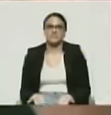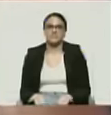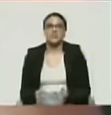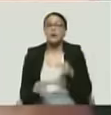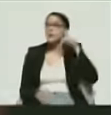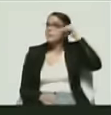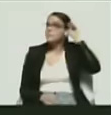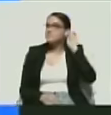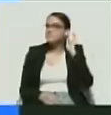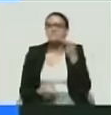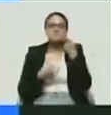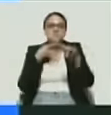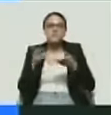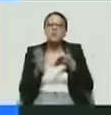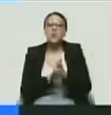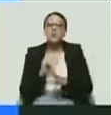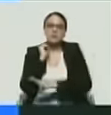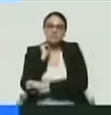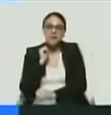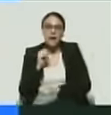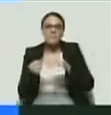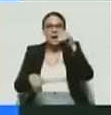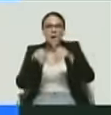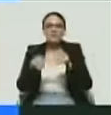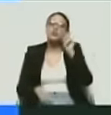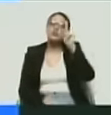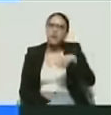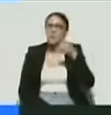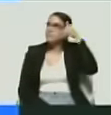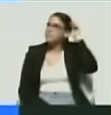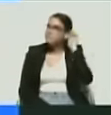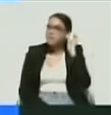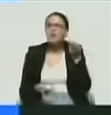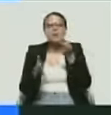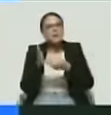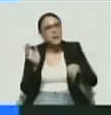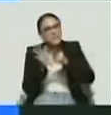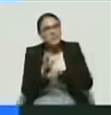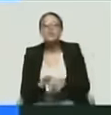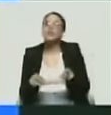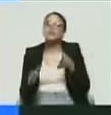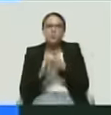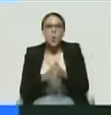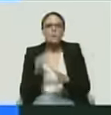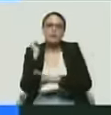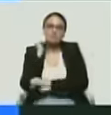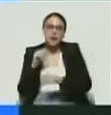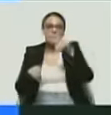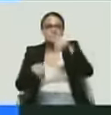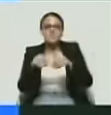Machado, fraude electoral. Machado, fraude electoral.